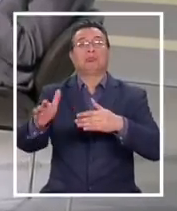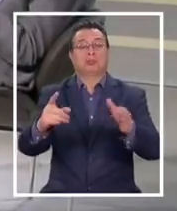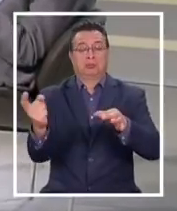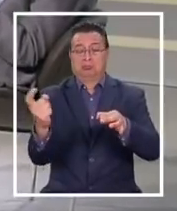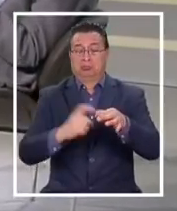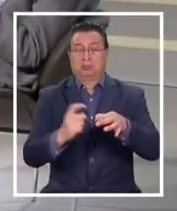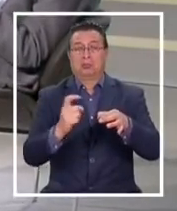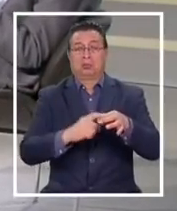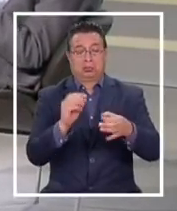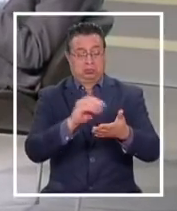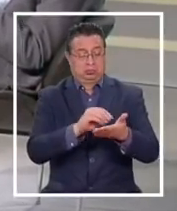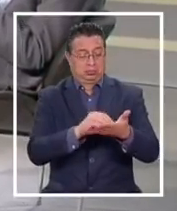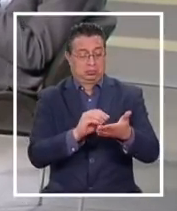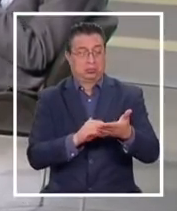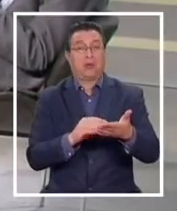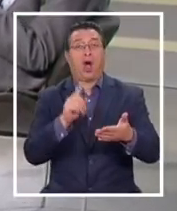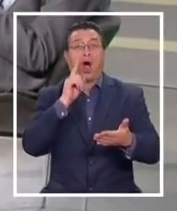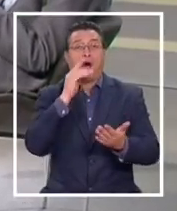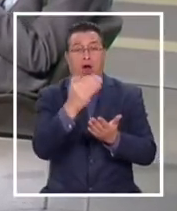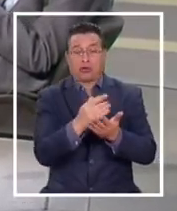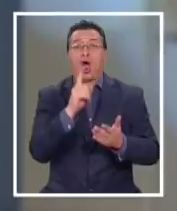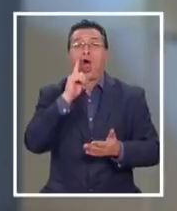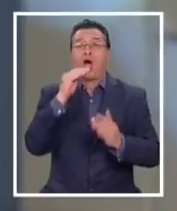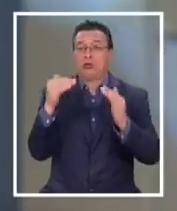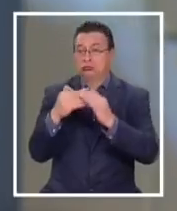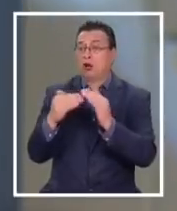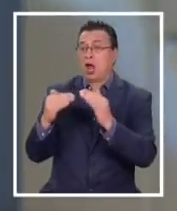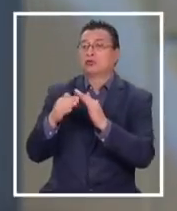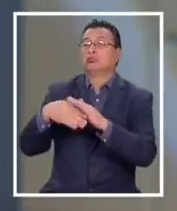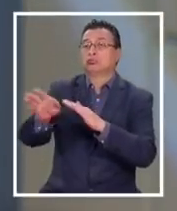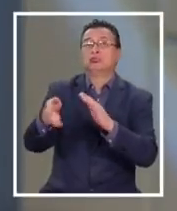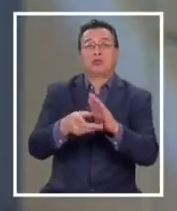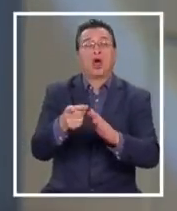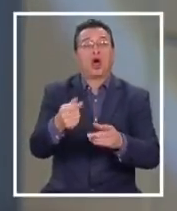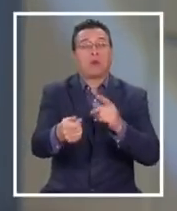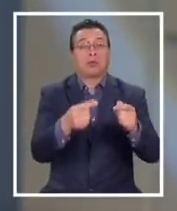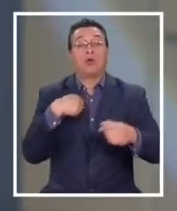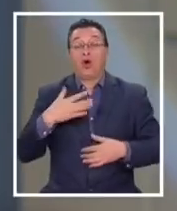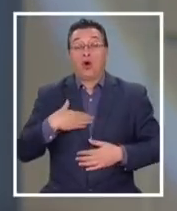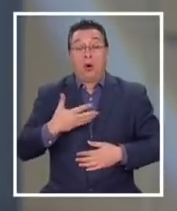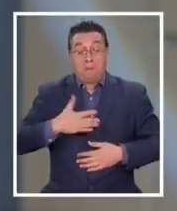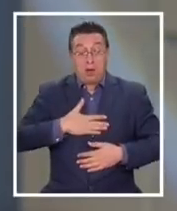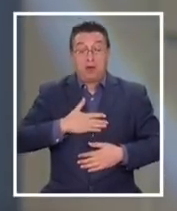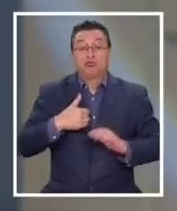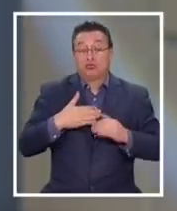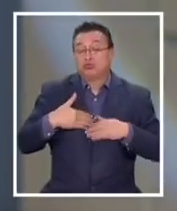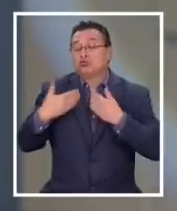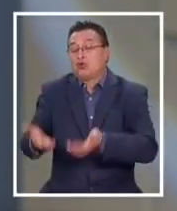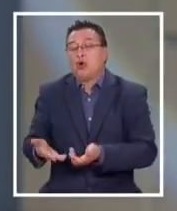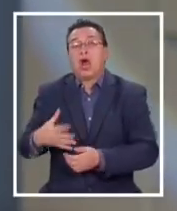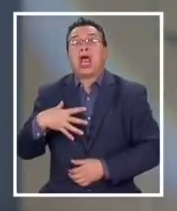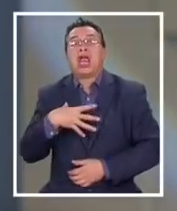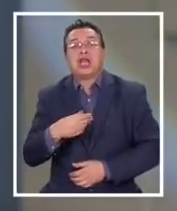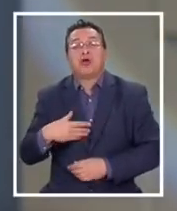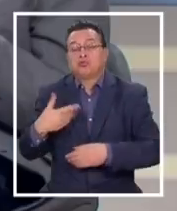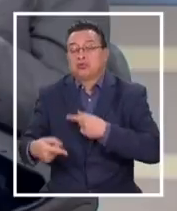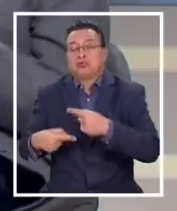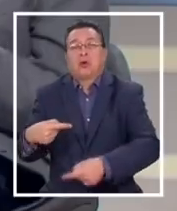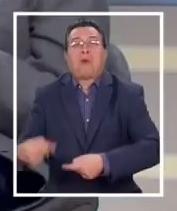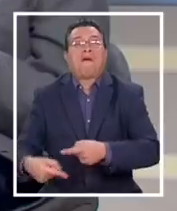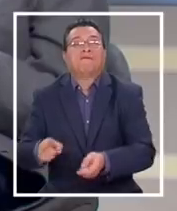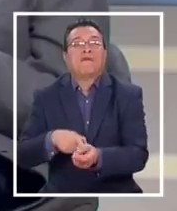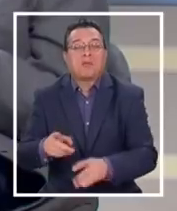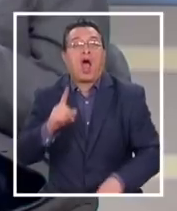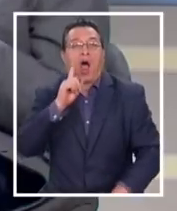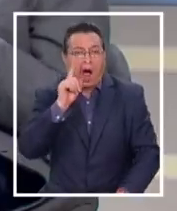registro histórico de personas que tienen armas y ahí quedan. Muchas personas incluso heredan armas y no saben qué hacer con el arma que heredaron, en fin.